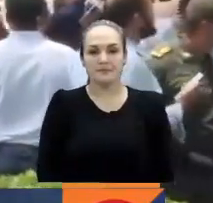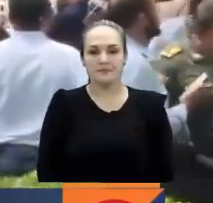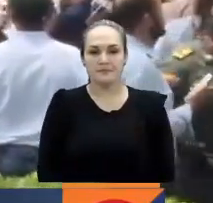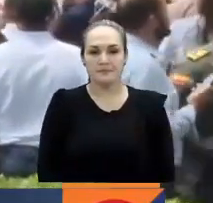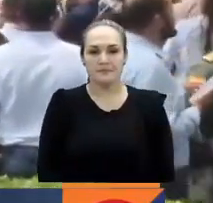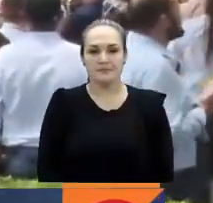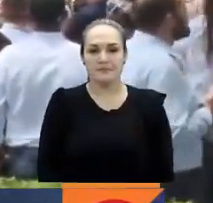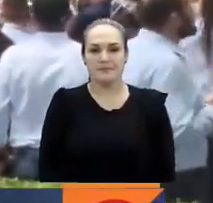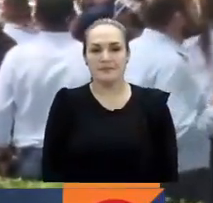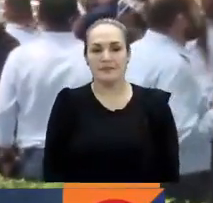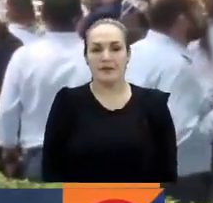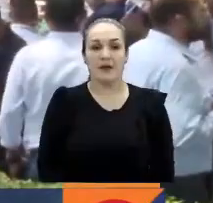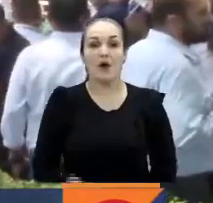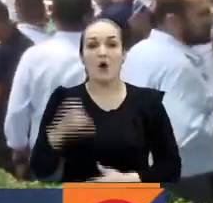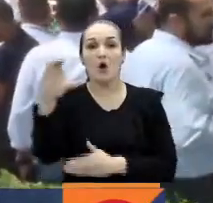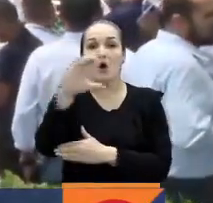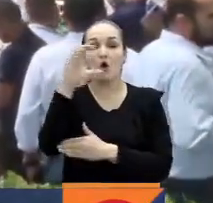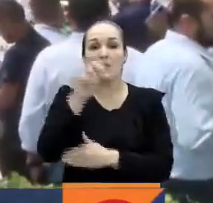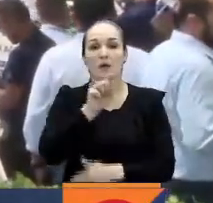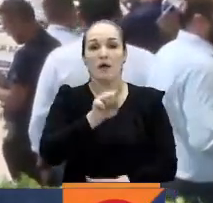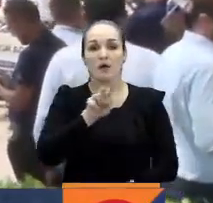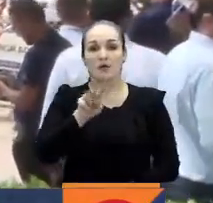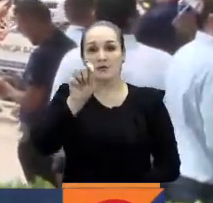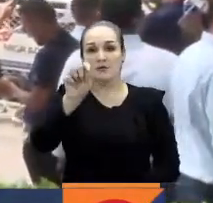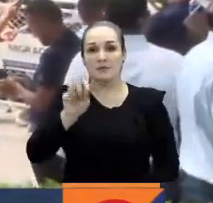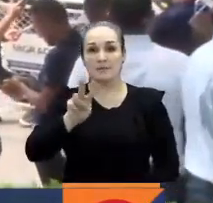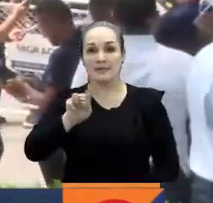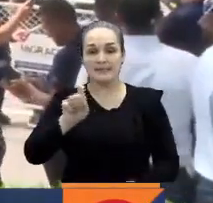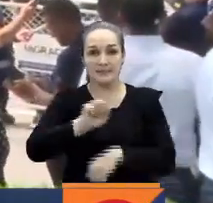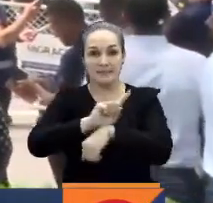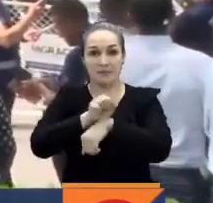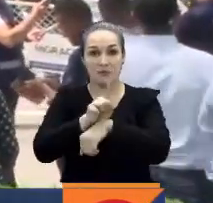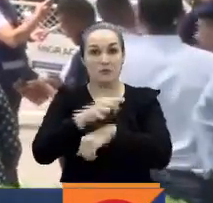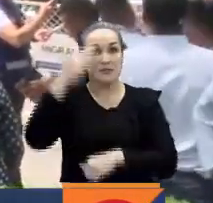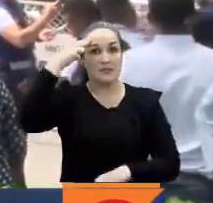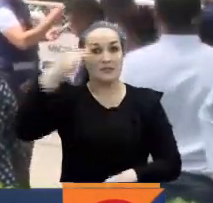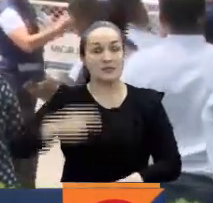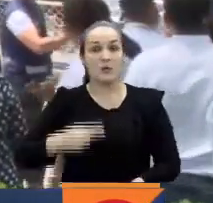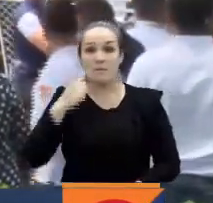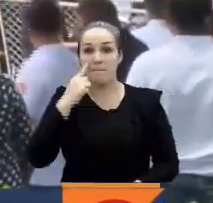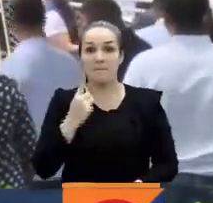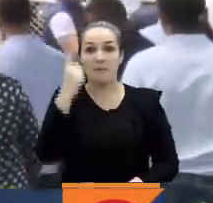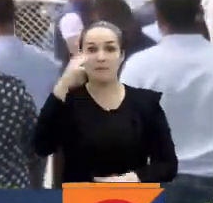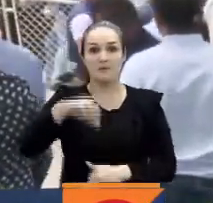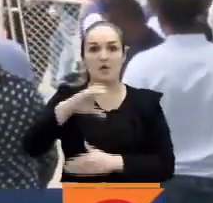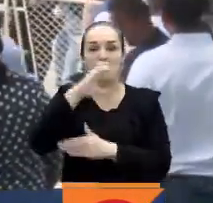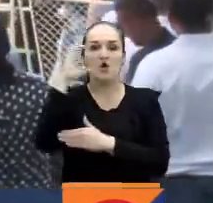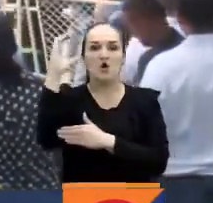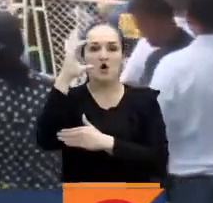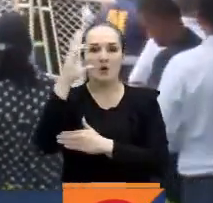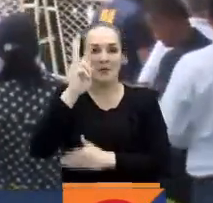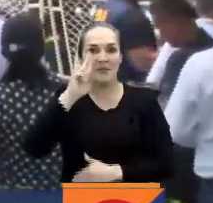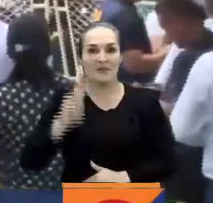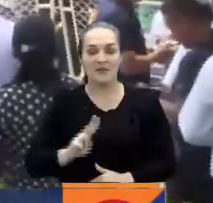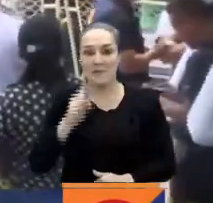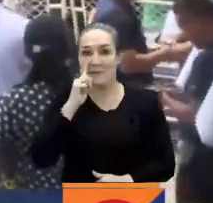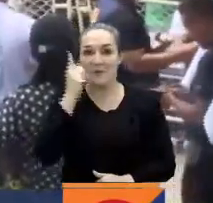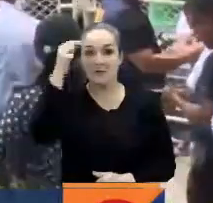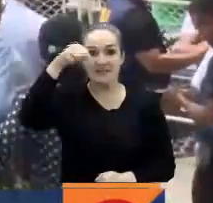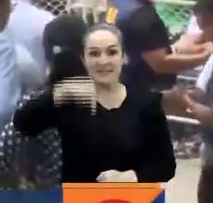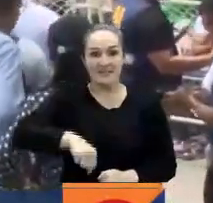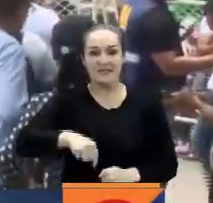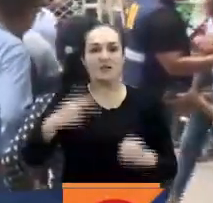Adriana, en Colombia ya son las 12:26 minutos, pues este hecho histórico para los colombianos y los venezolanos comenzó aquí en el Puente